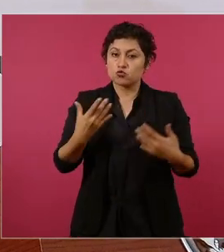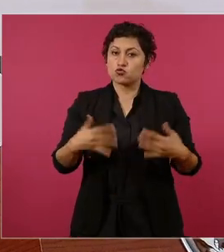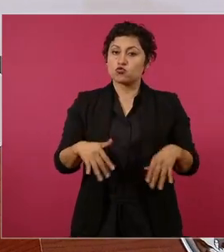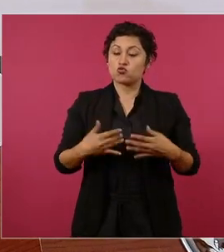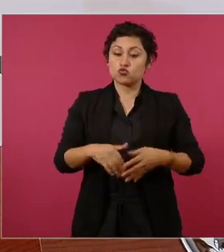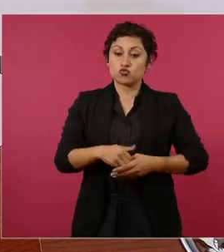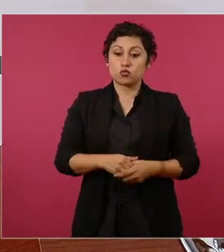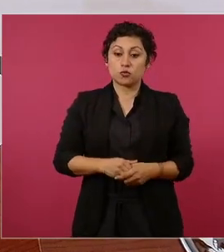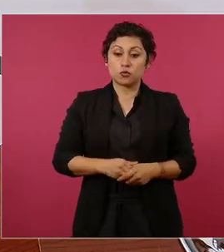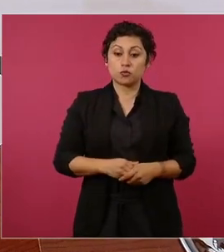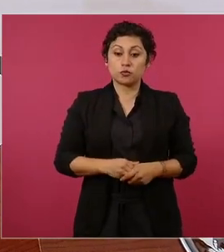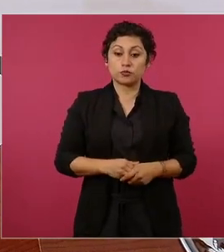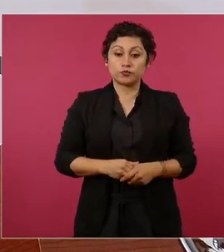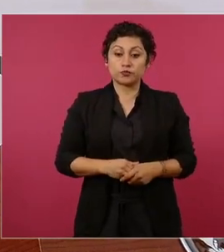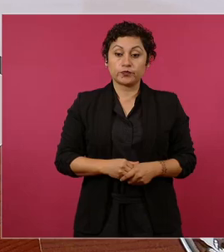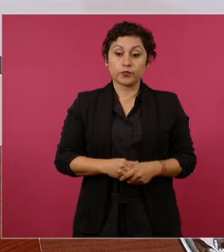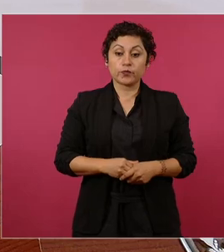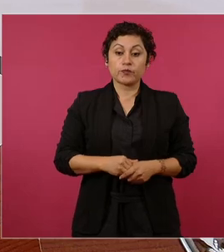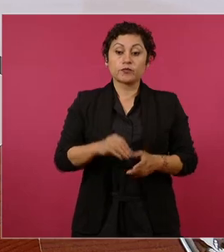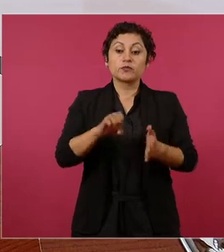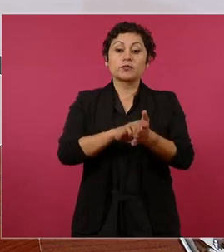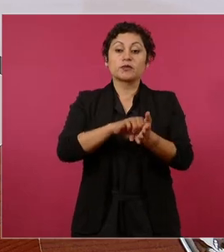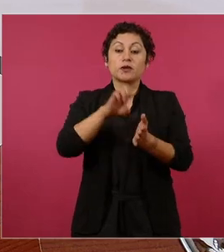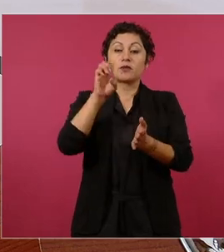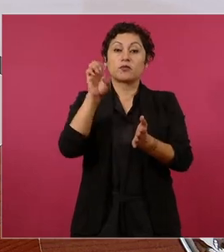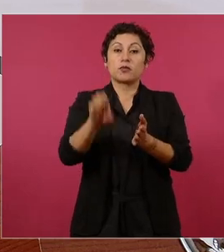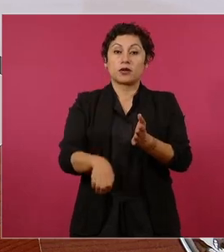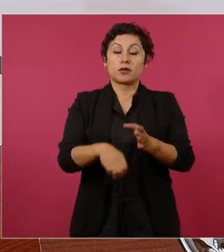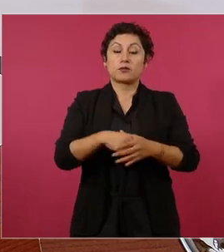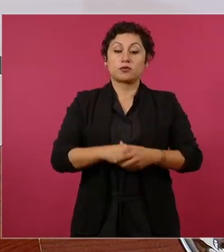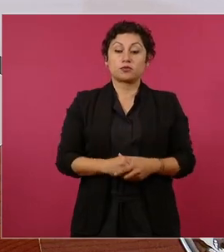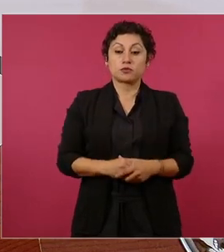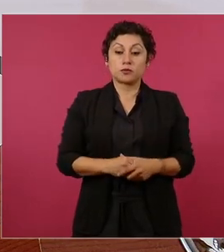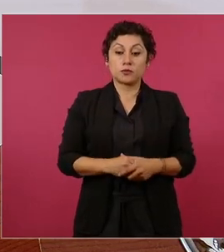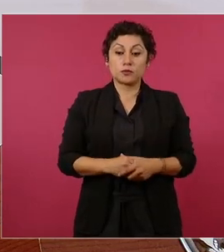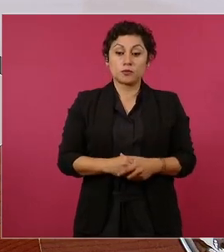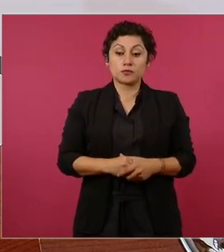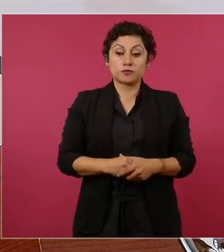compraron, por ejemplo, en